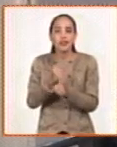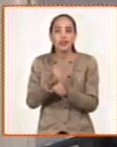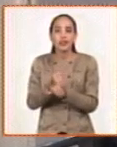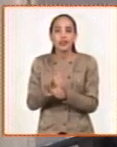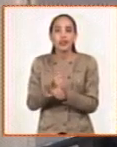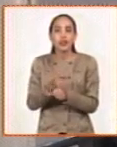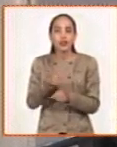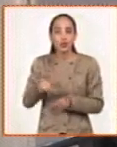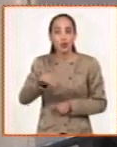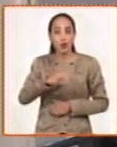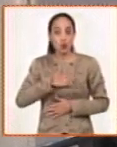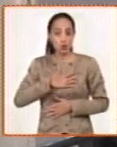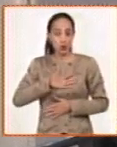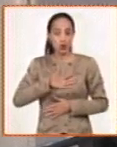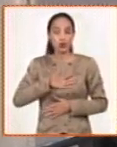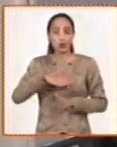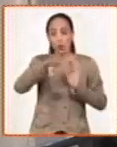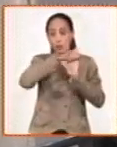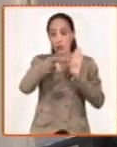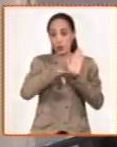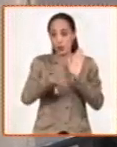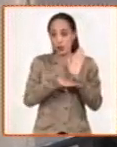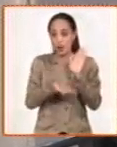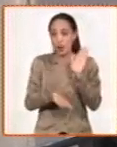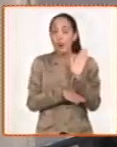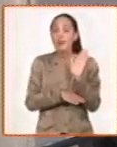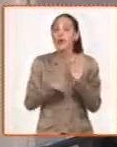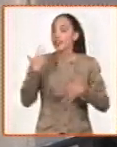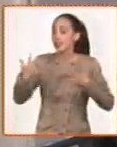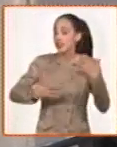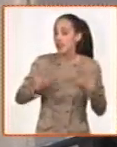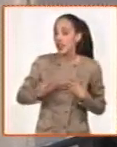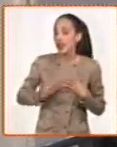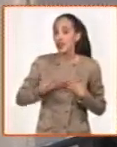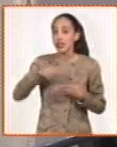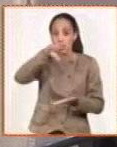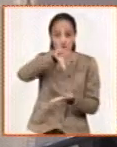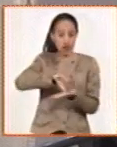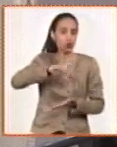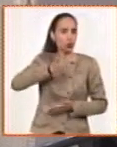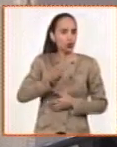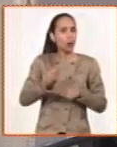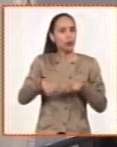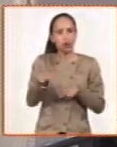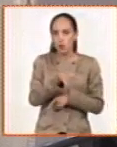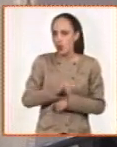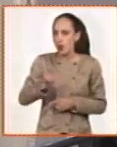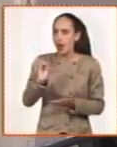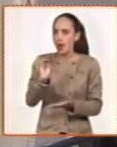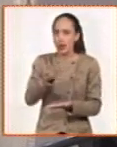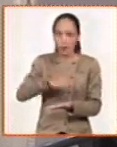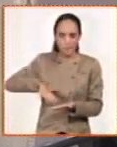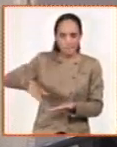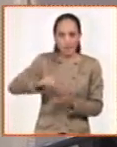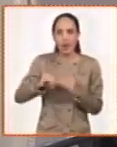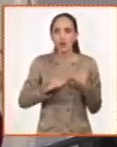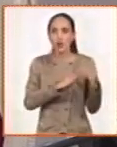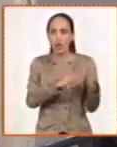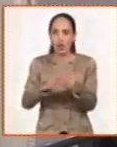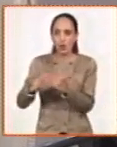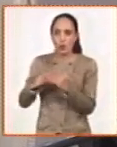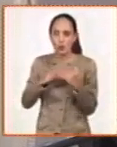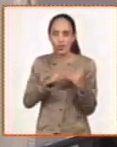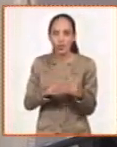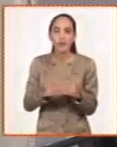intensificar nuestro programa de actividades en las instituciones culturales, pero también en el barrio, en las comunidades. Yo creo que